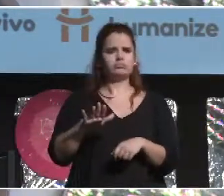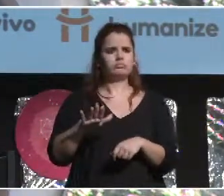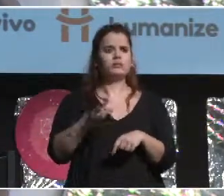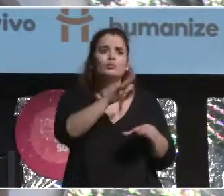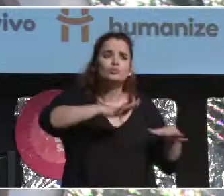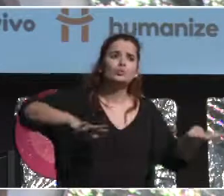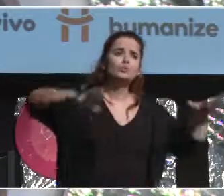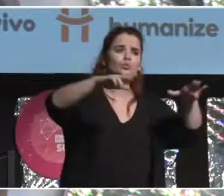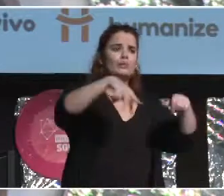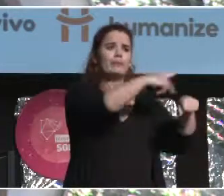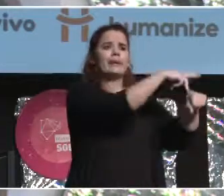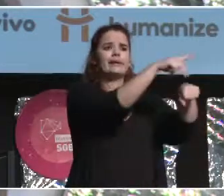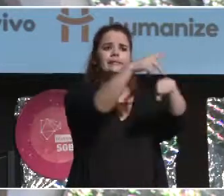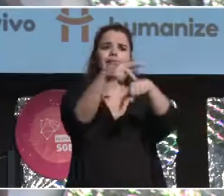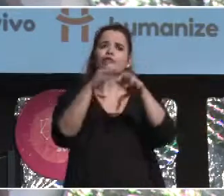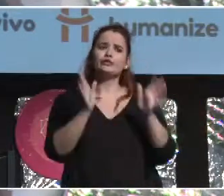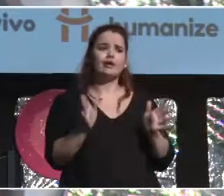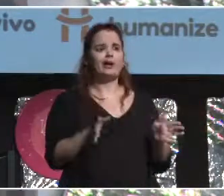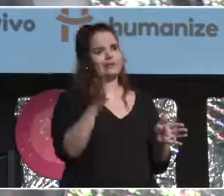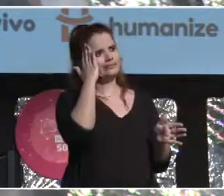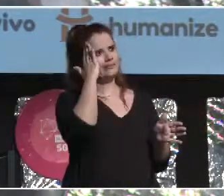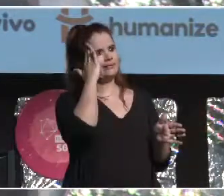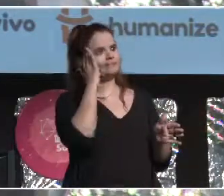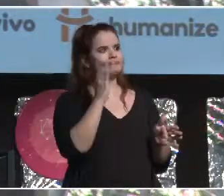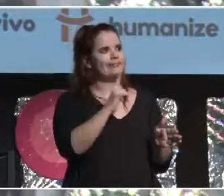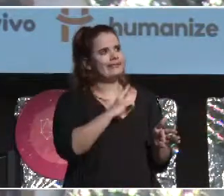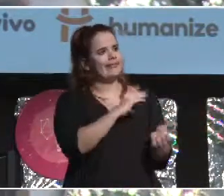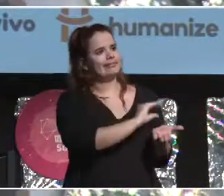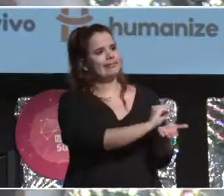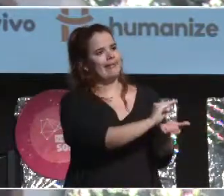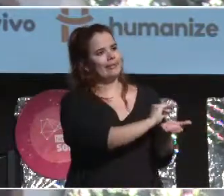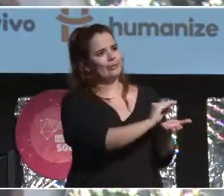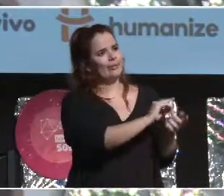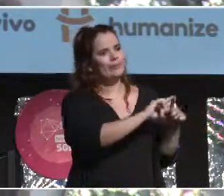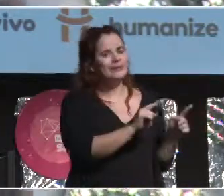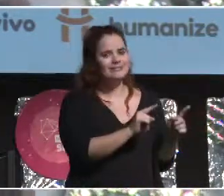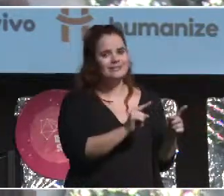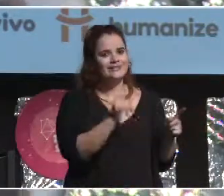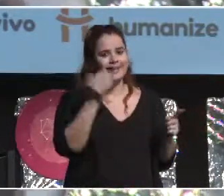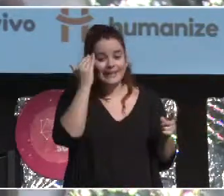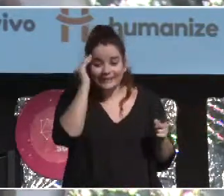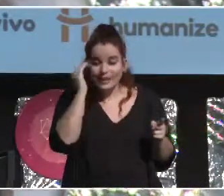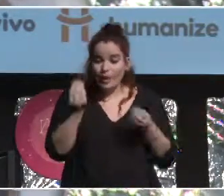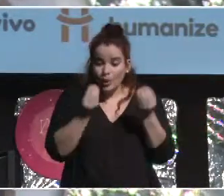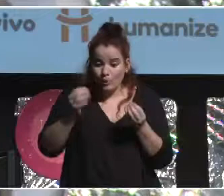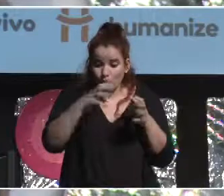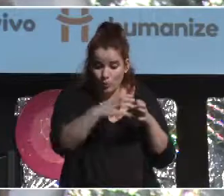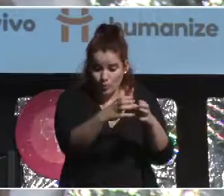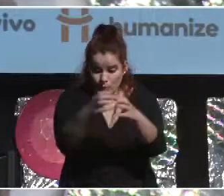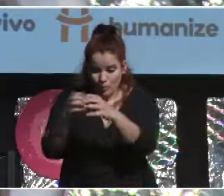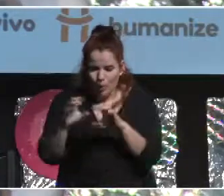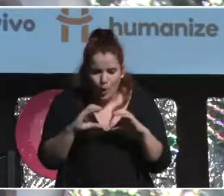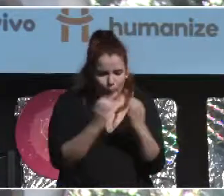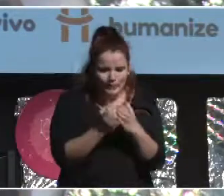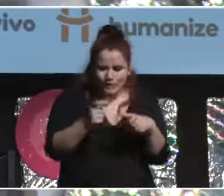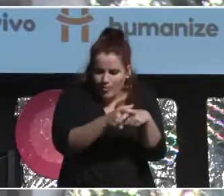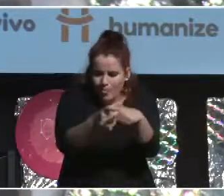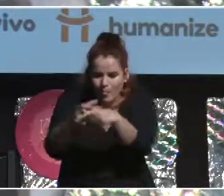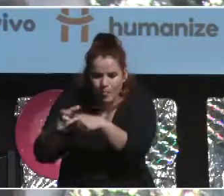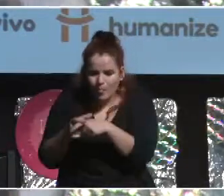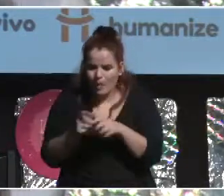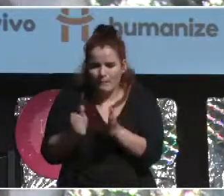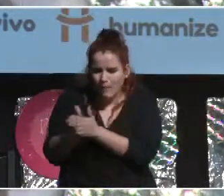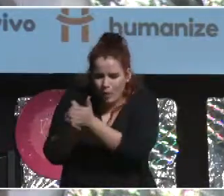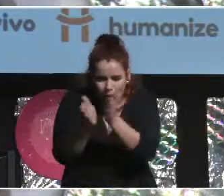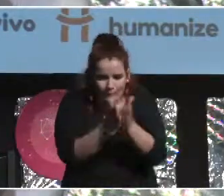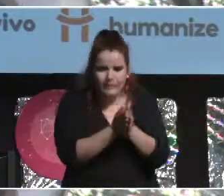por fuera de los niveles de pobreza. Es cómo podemos sacar de la pobreza a esas comunidades que más lo necesitan, donde está todo